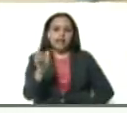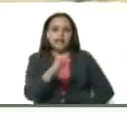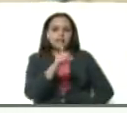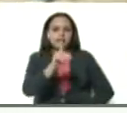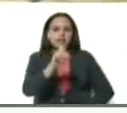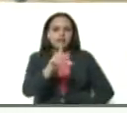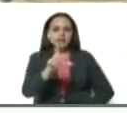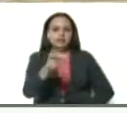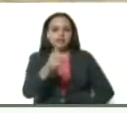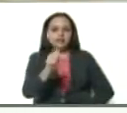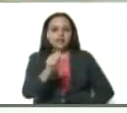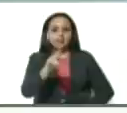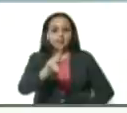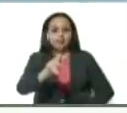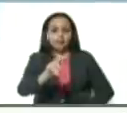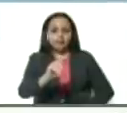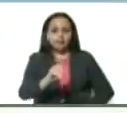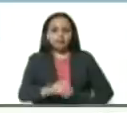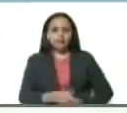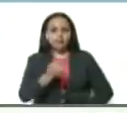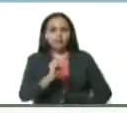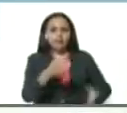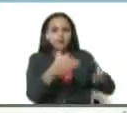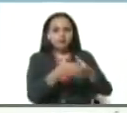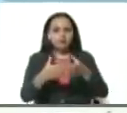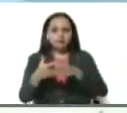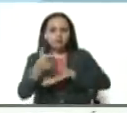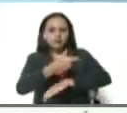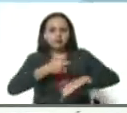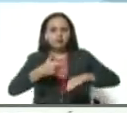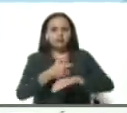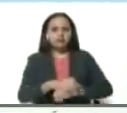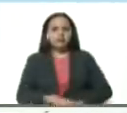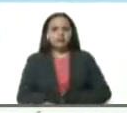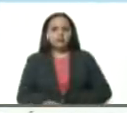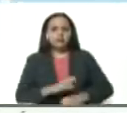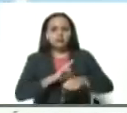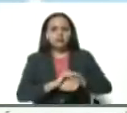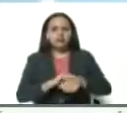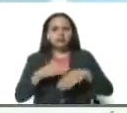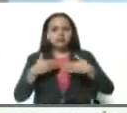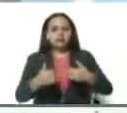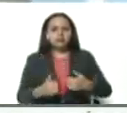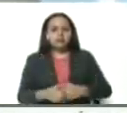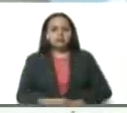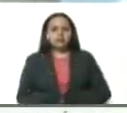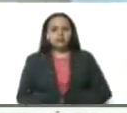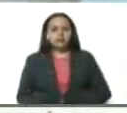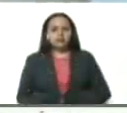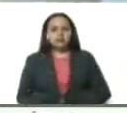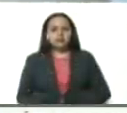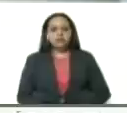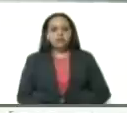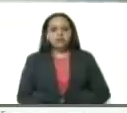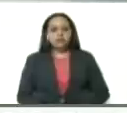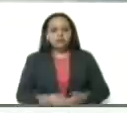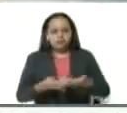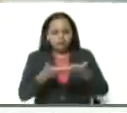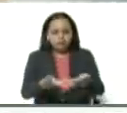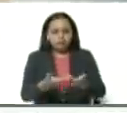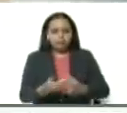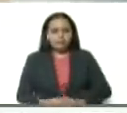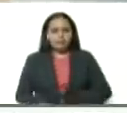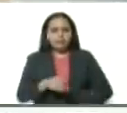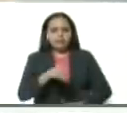en nombre suyo, de todo su equipo de gobierno, el doctor Carlos Alvarado, ministro del Poder Popular para la Salud, a entregar